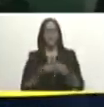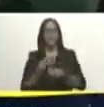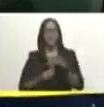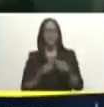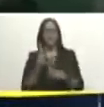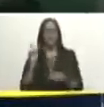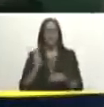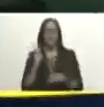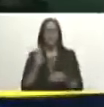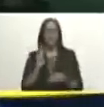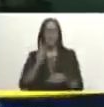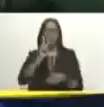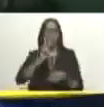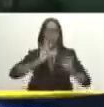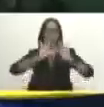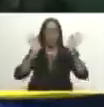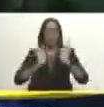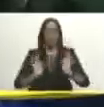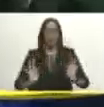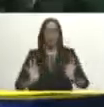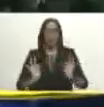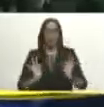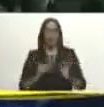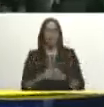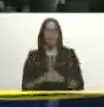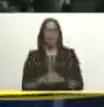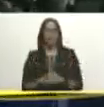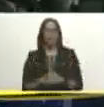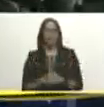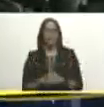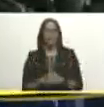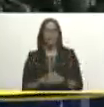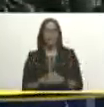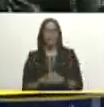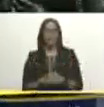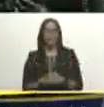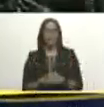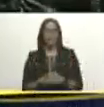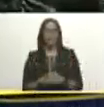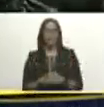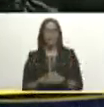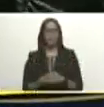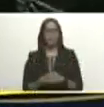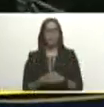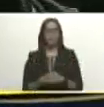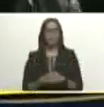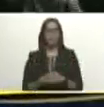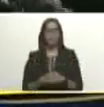uso en sus dos modalidades, tanto en la selección de tiro a tiro como en la selección a ráfaga. Correcto.